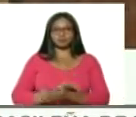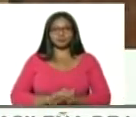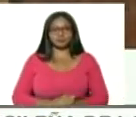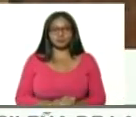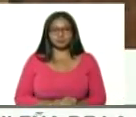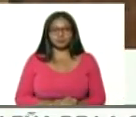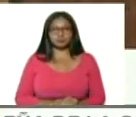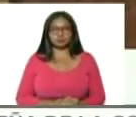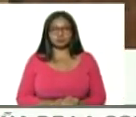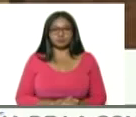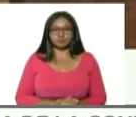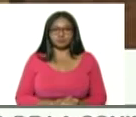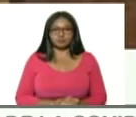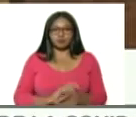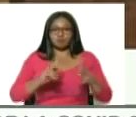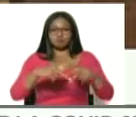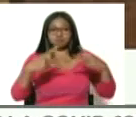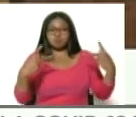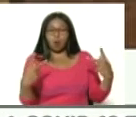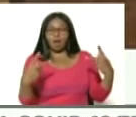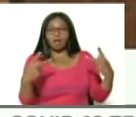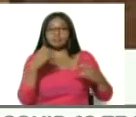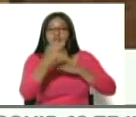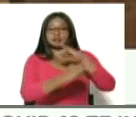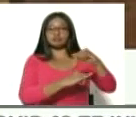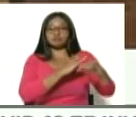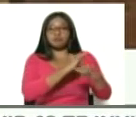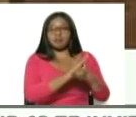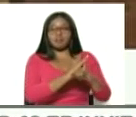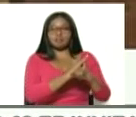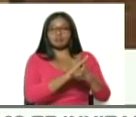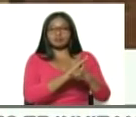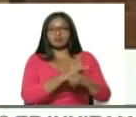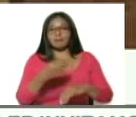Los periódicos internacionales, Miami Herald,